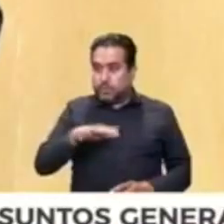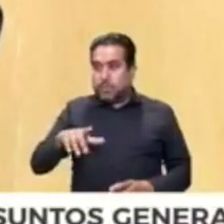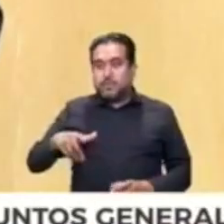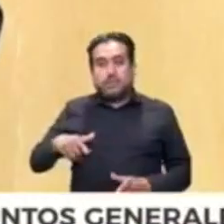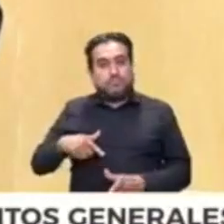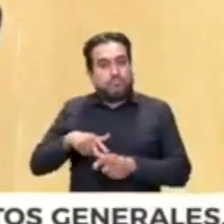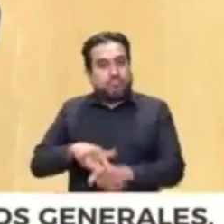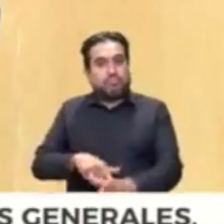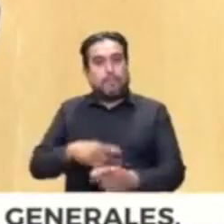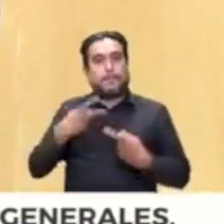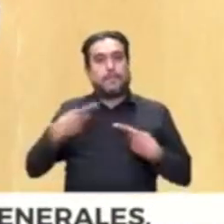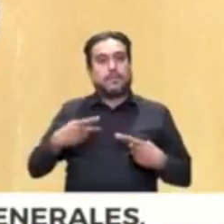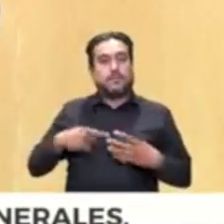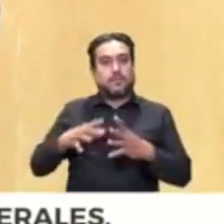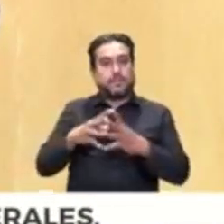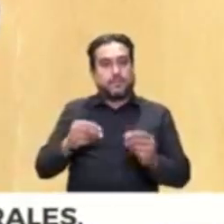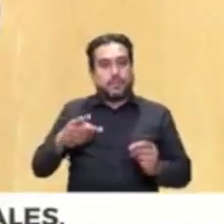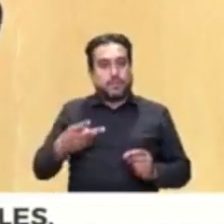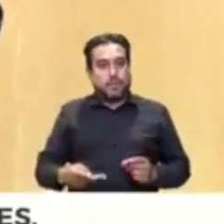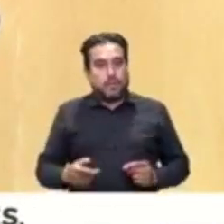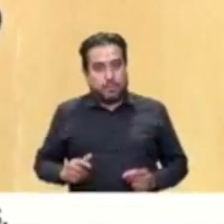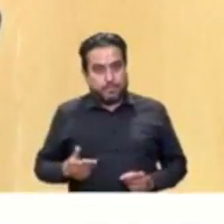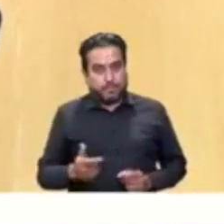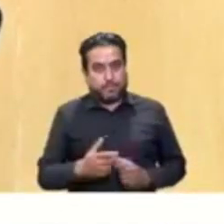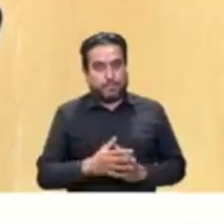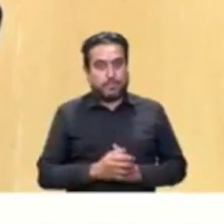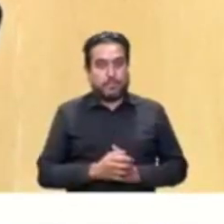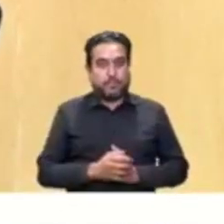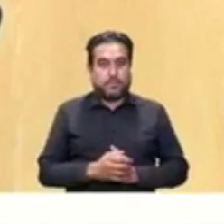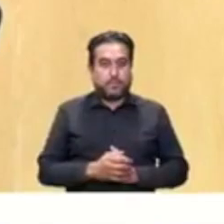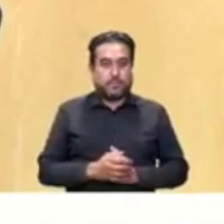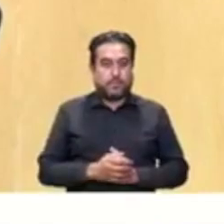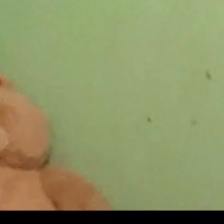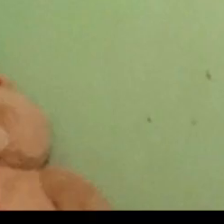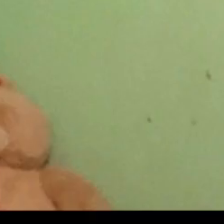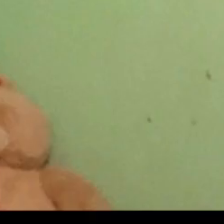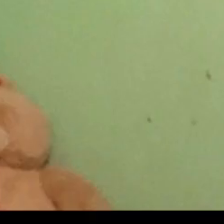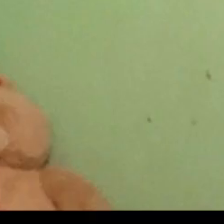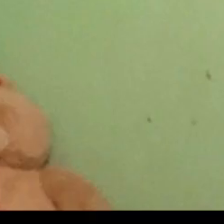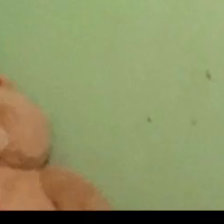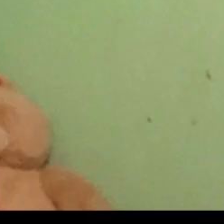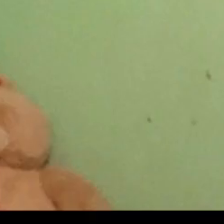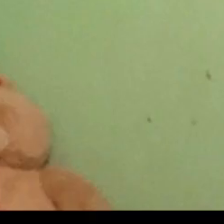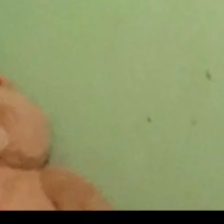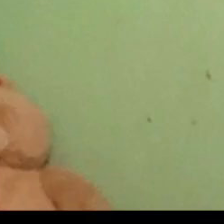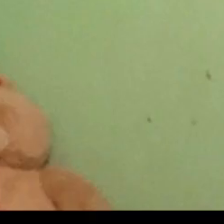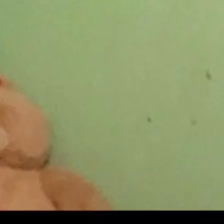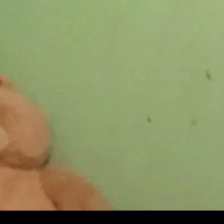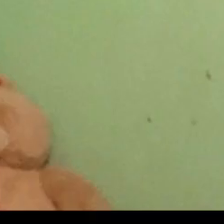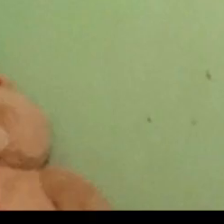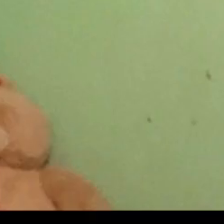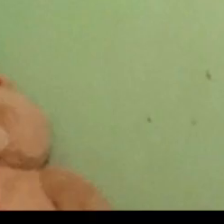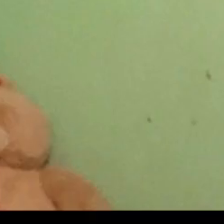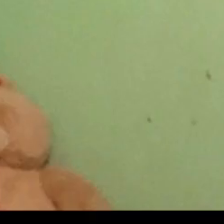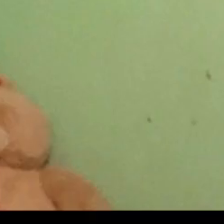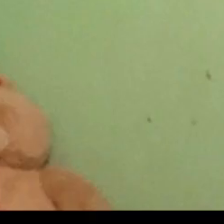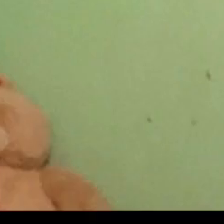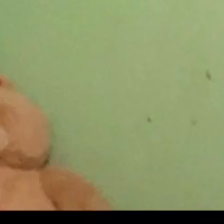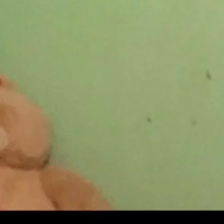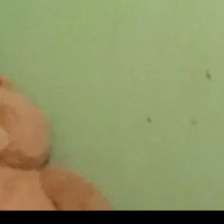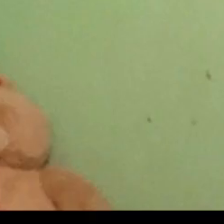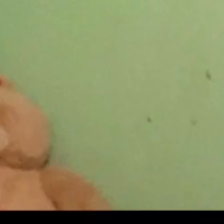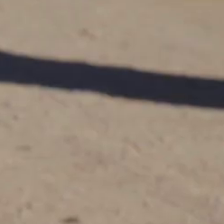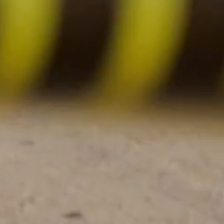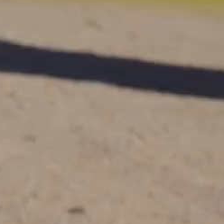el diputado Ernesto Millán soberanes hizo uso de la voz en el congreso para hablar sobre el asesinato de María Carmela